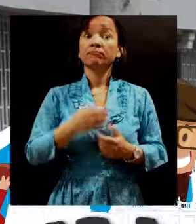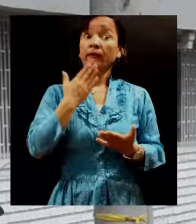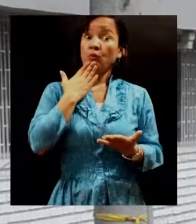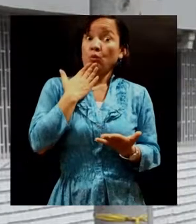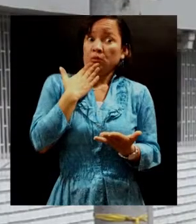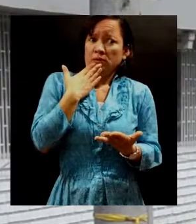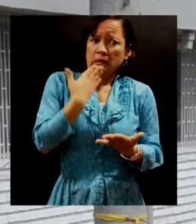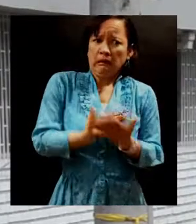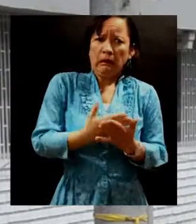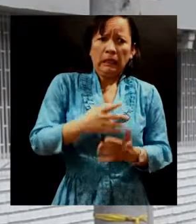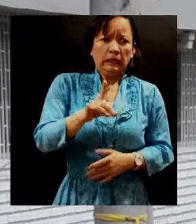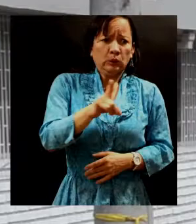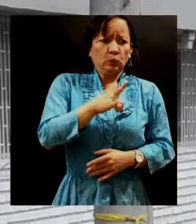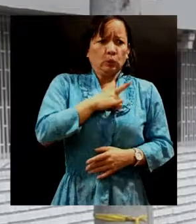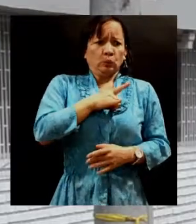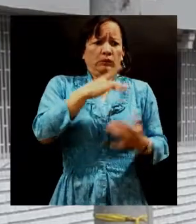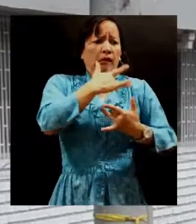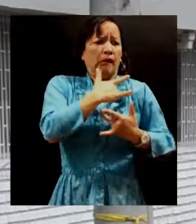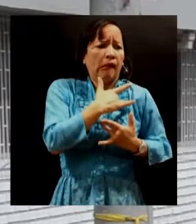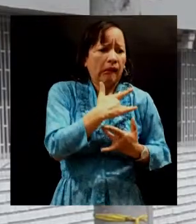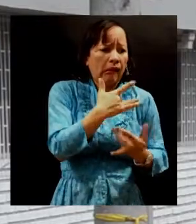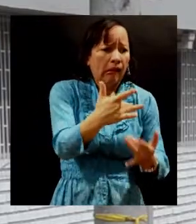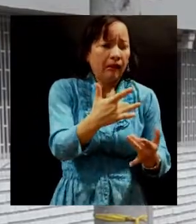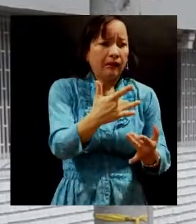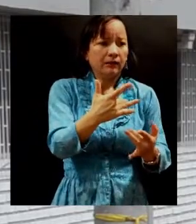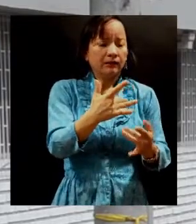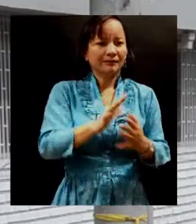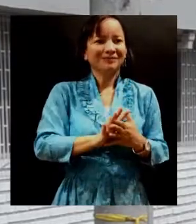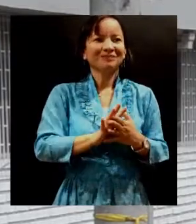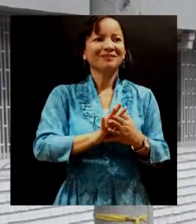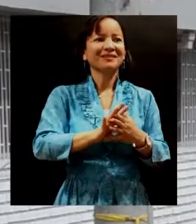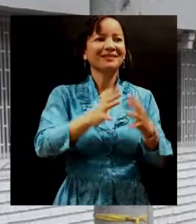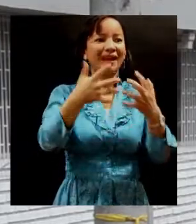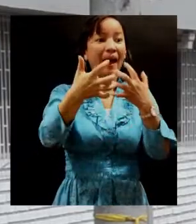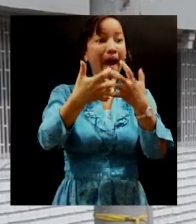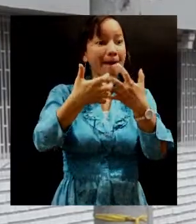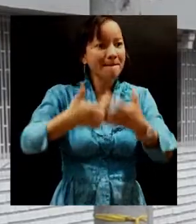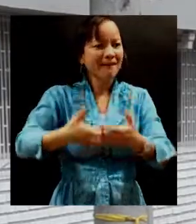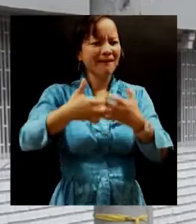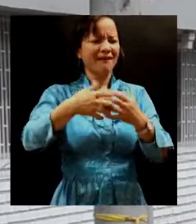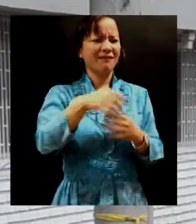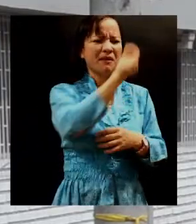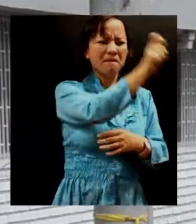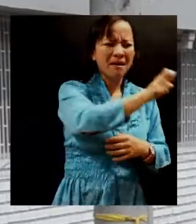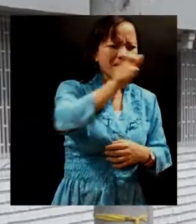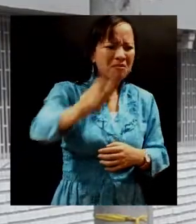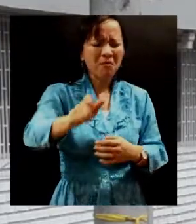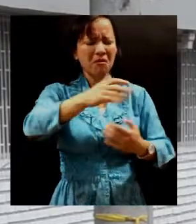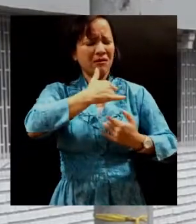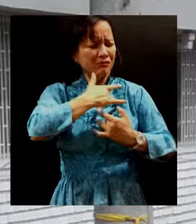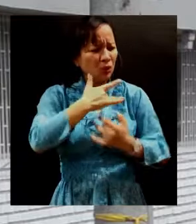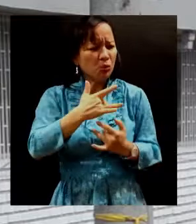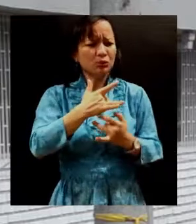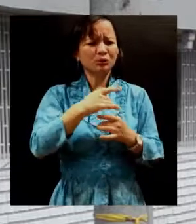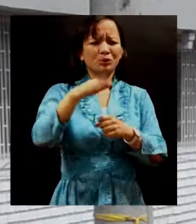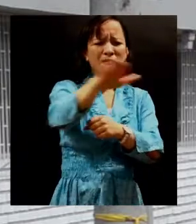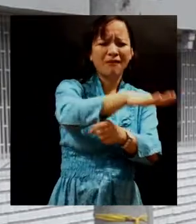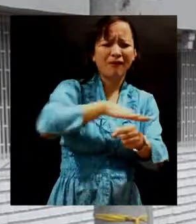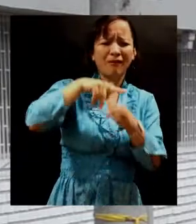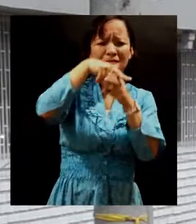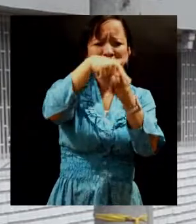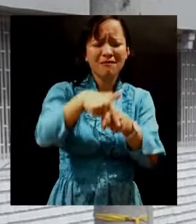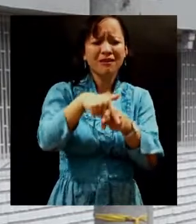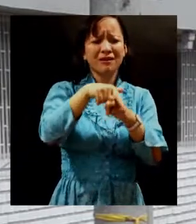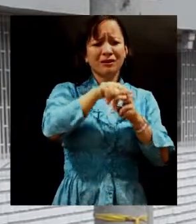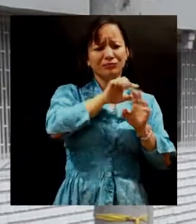Y gracias a la solidaridad de todos los tunjanos, empresas públicas y privadas, logramos que la Donatón 2017 fuera un éxito y generaremos